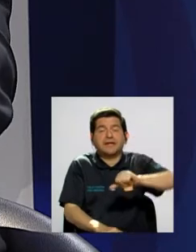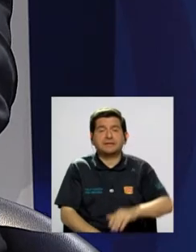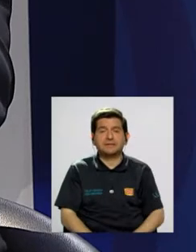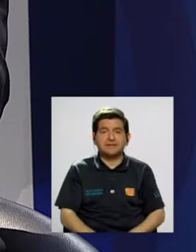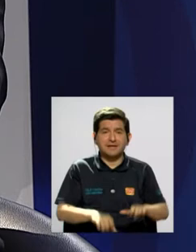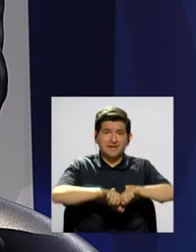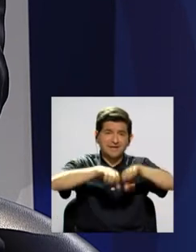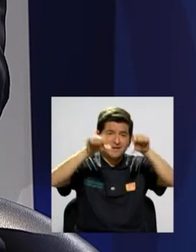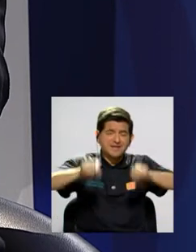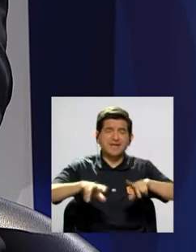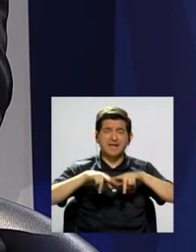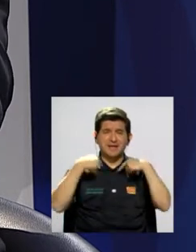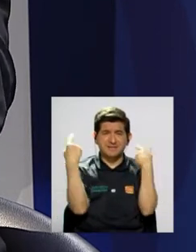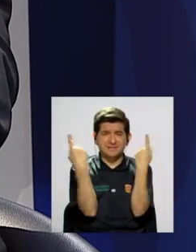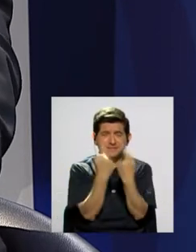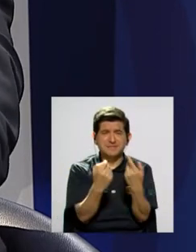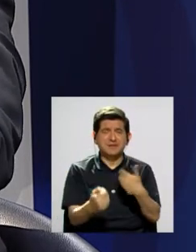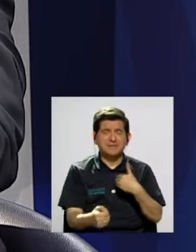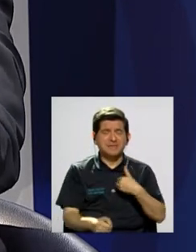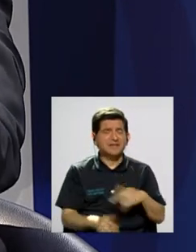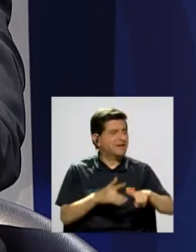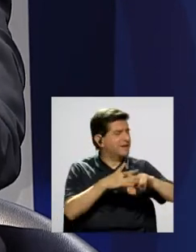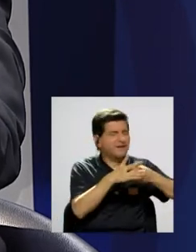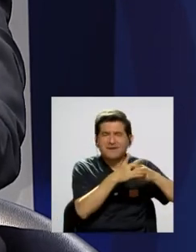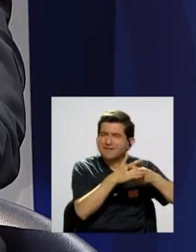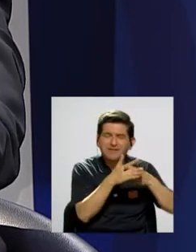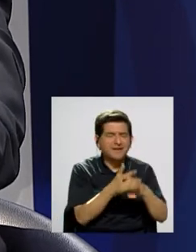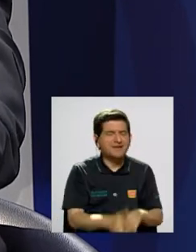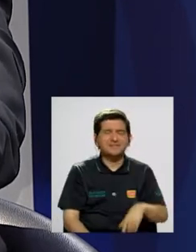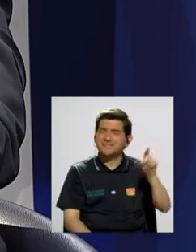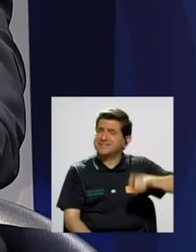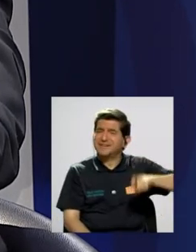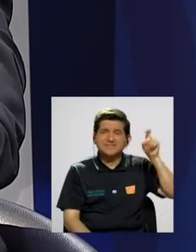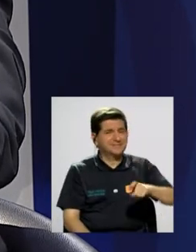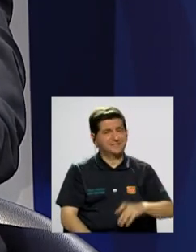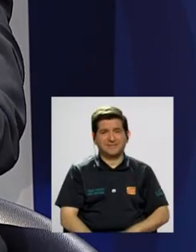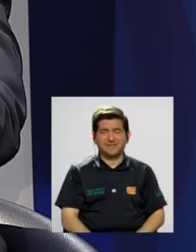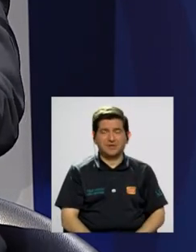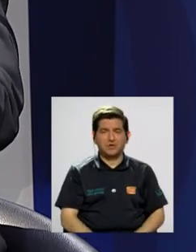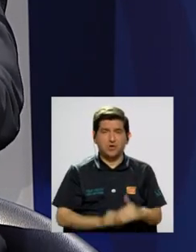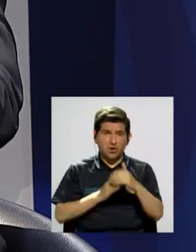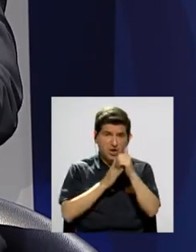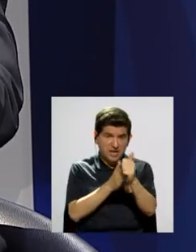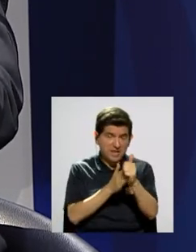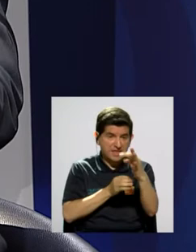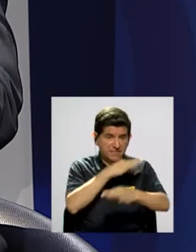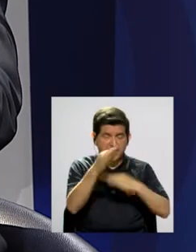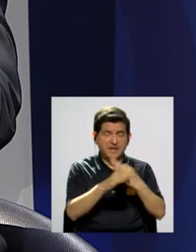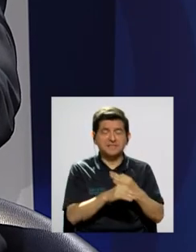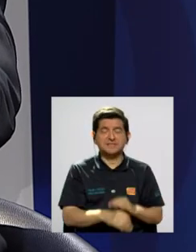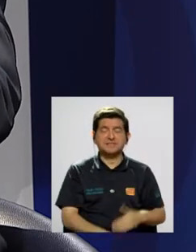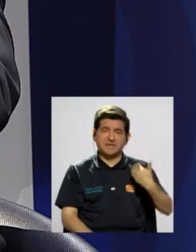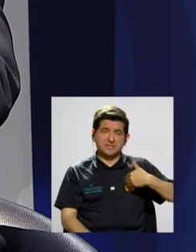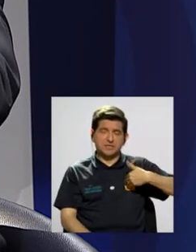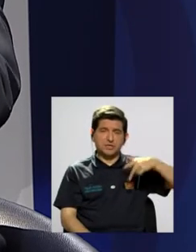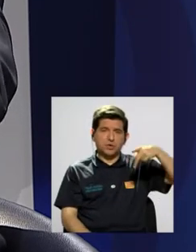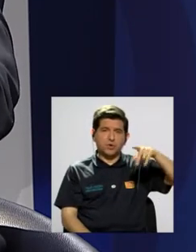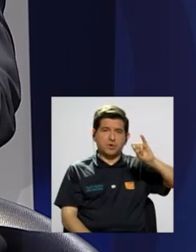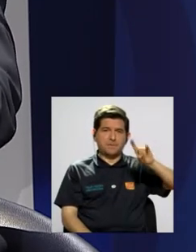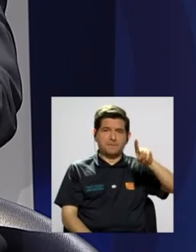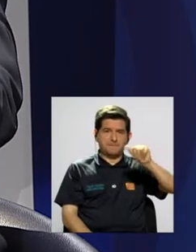de partidos obligatoriamente va a tener que recomponerse, porque líderes de la talla de Rodolfo Pisa y